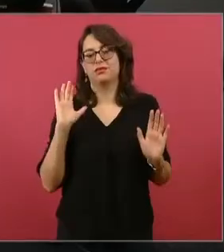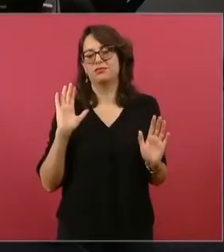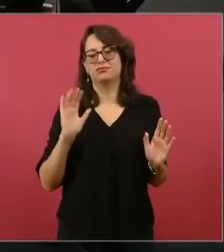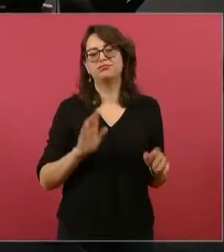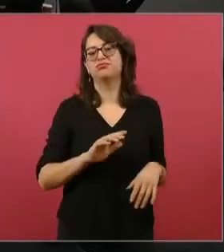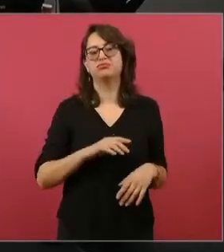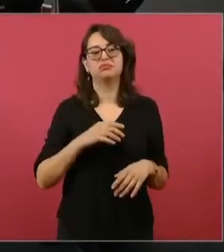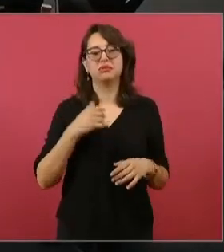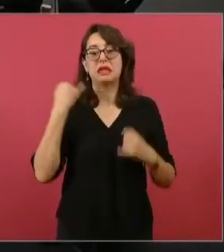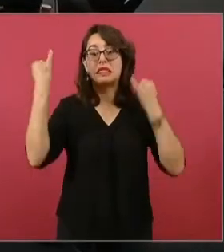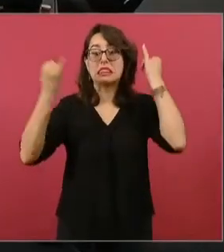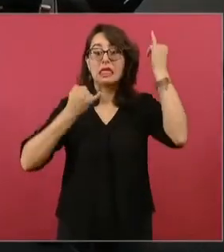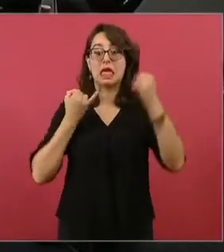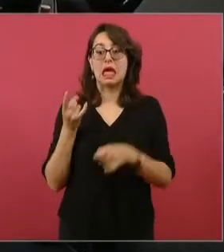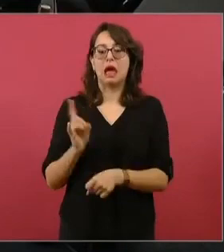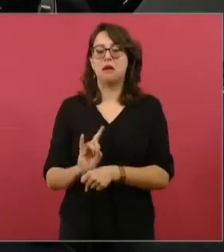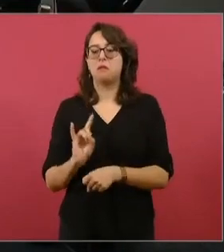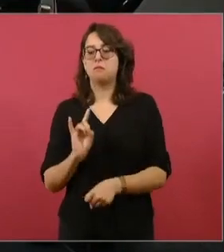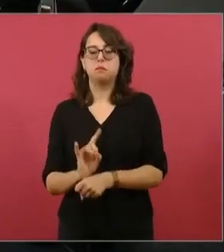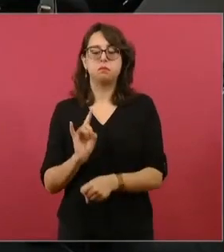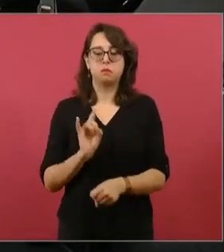pura faramaya.